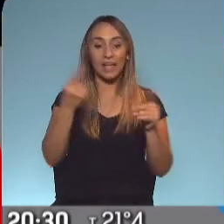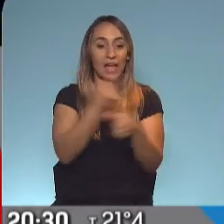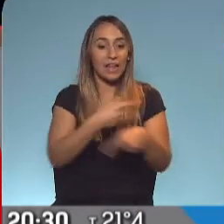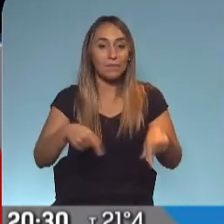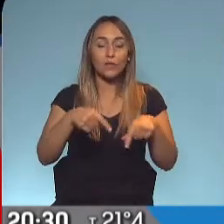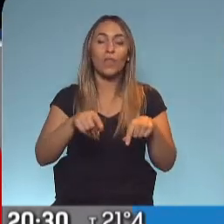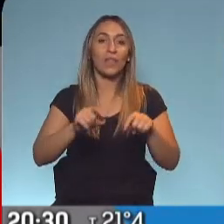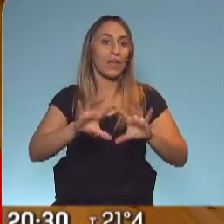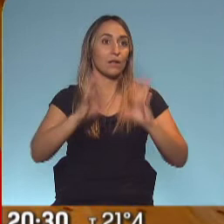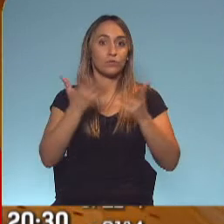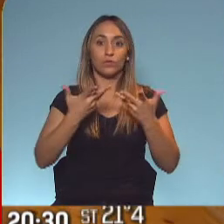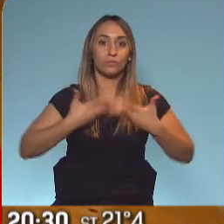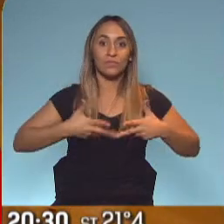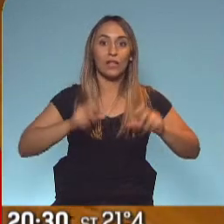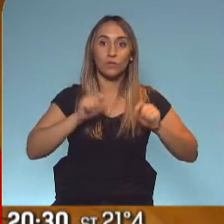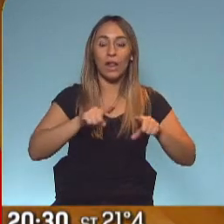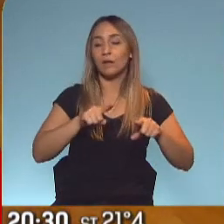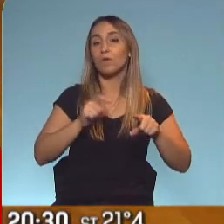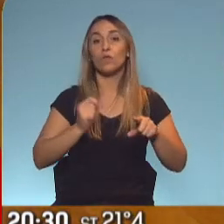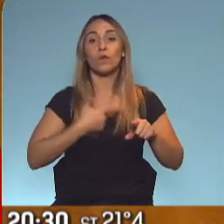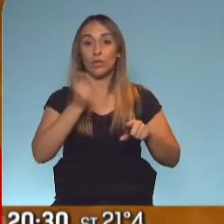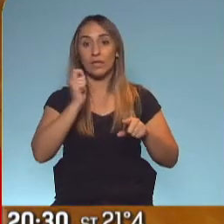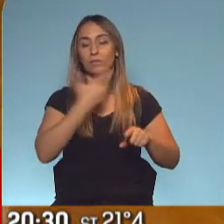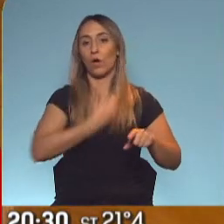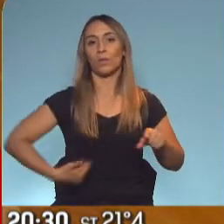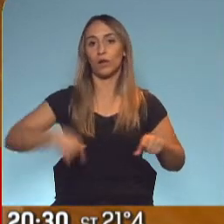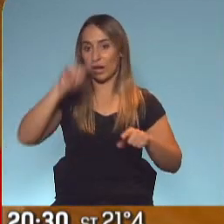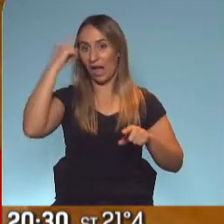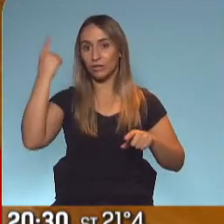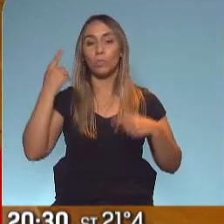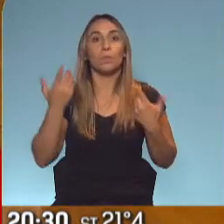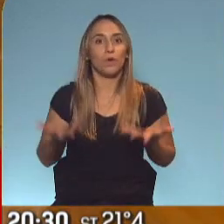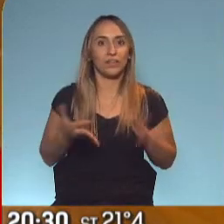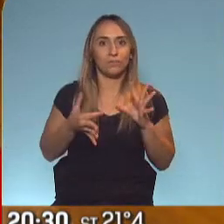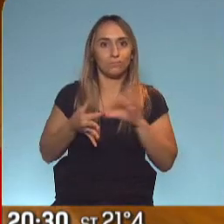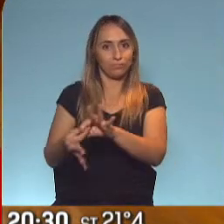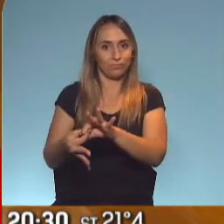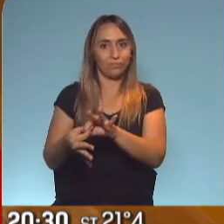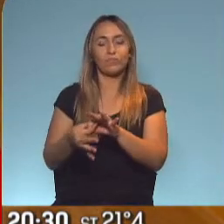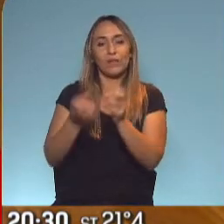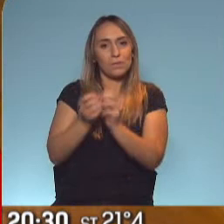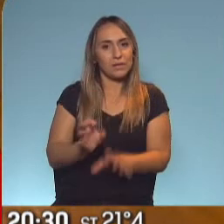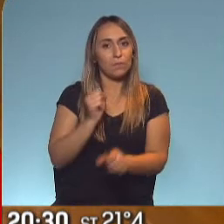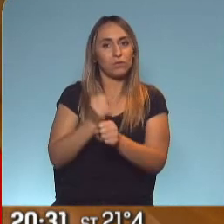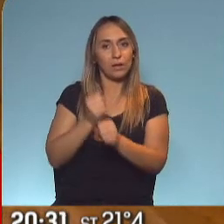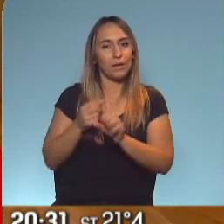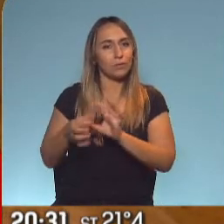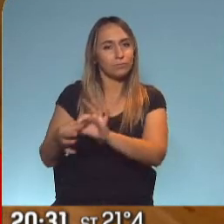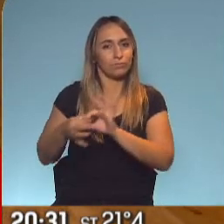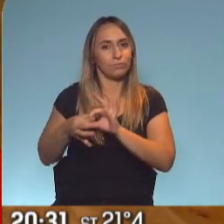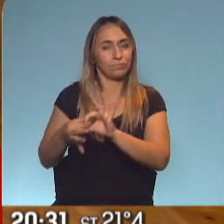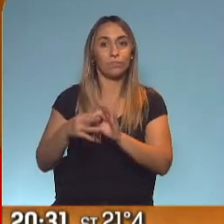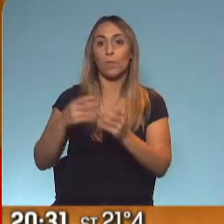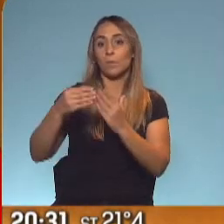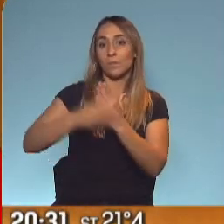le corresponde a Nación. Entonces, bajo ese paraguas vamos a trabajar fuertemente, estamos en un trabajo articulado que nos encomendó el ministro,